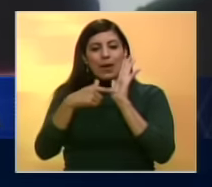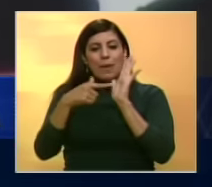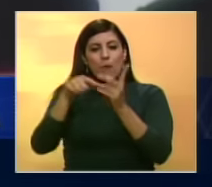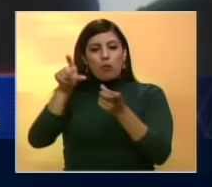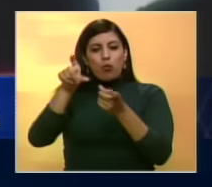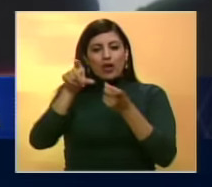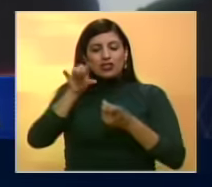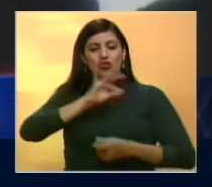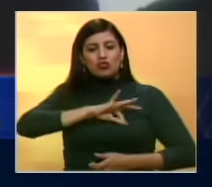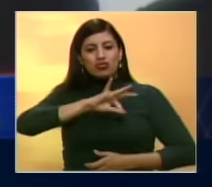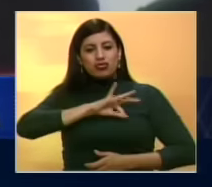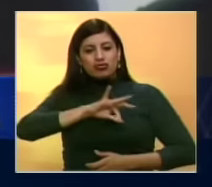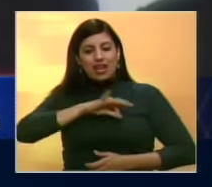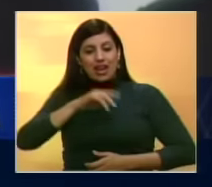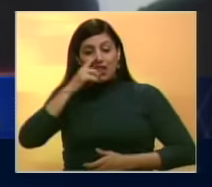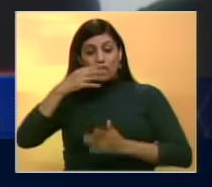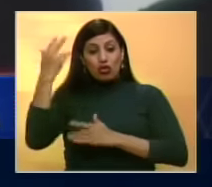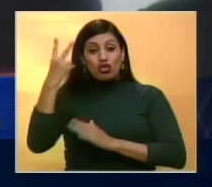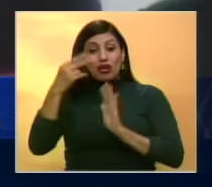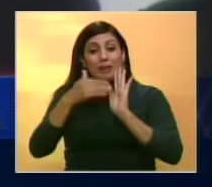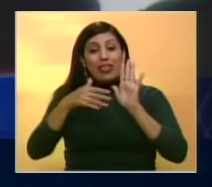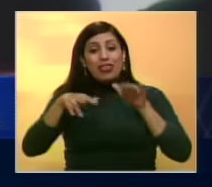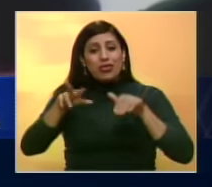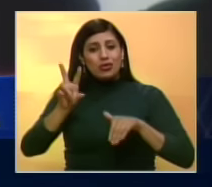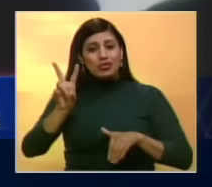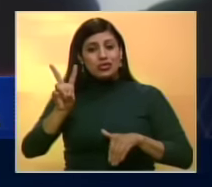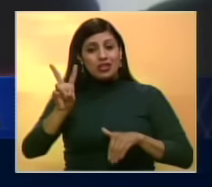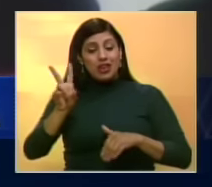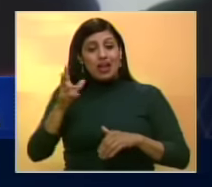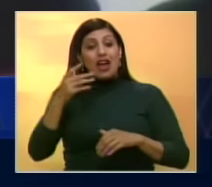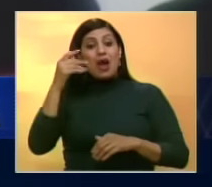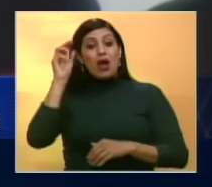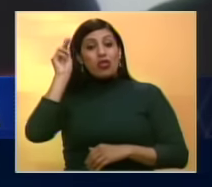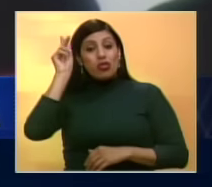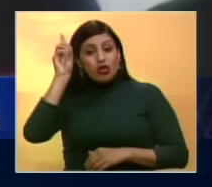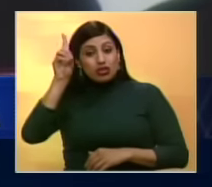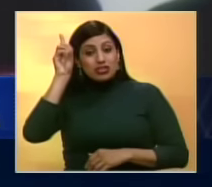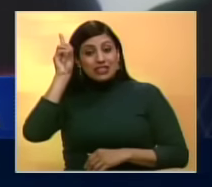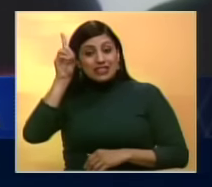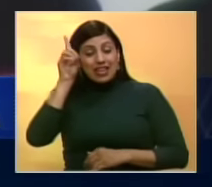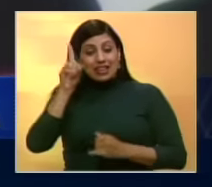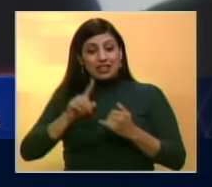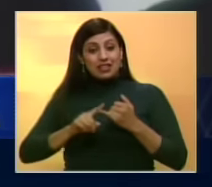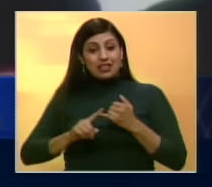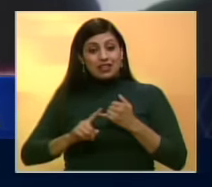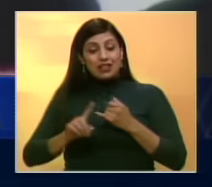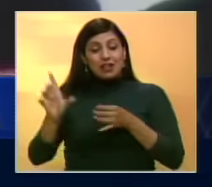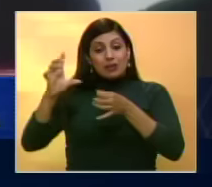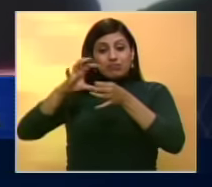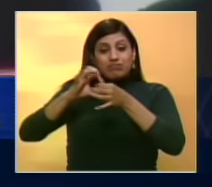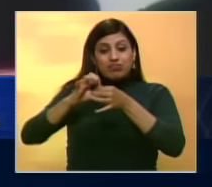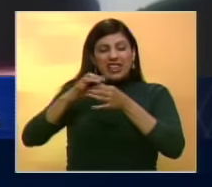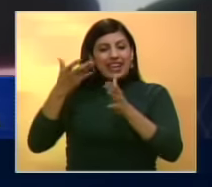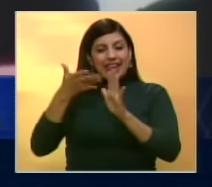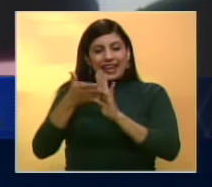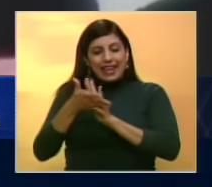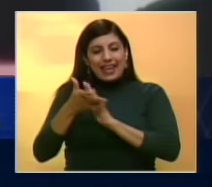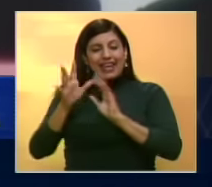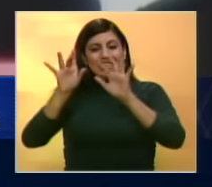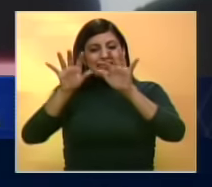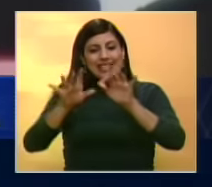prestaciones sociales fidecomiso 2012 del personal docente activo adscrito a la secretaría